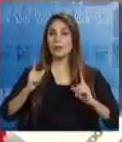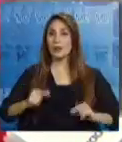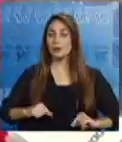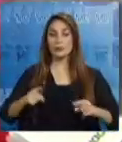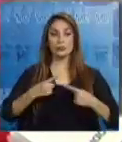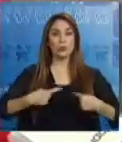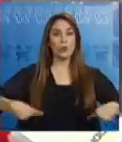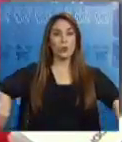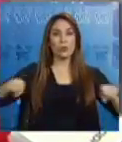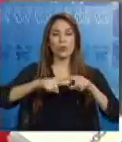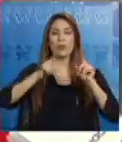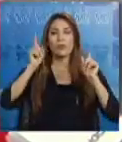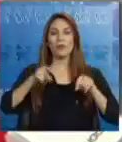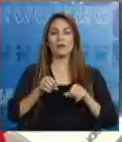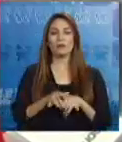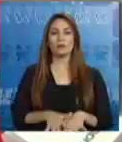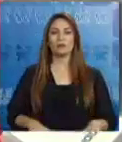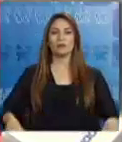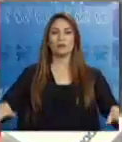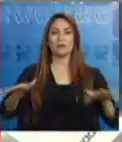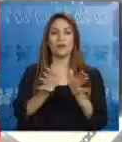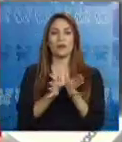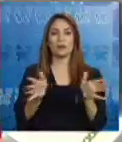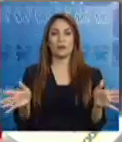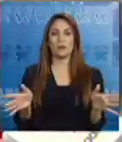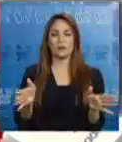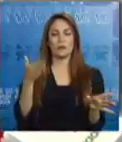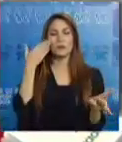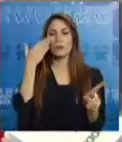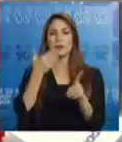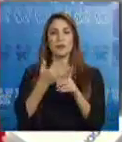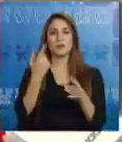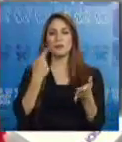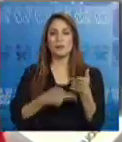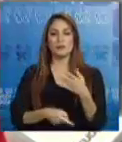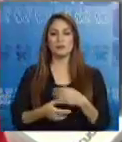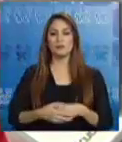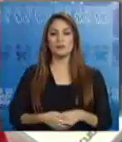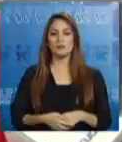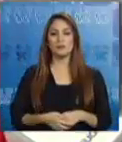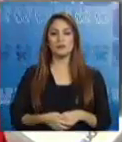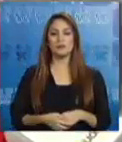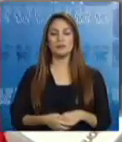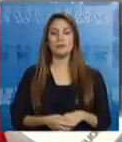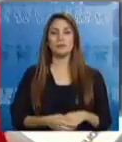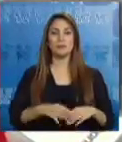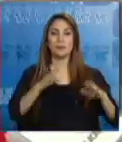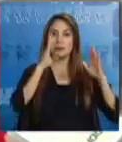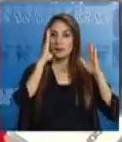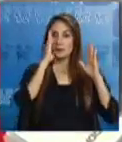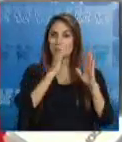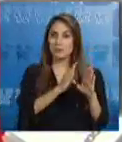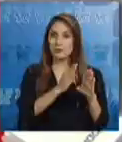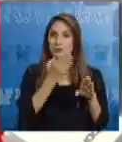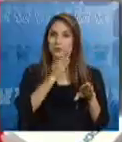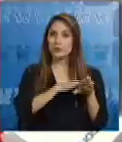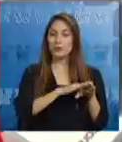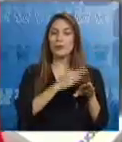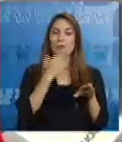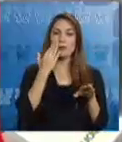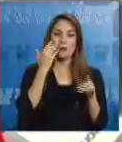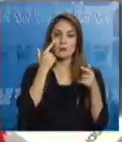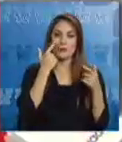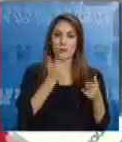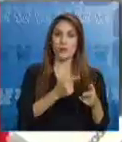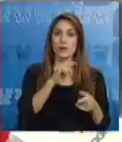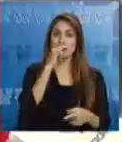como redes complementarias a diferentes objetivos. Por el lado de atención, evidentemente, de madre, y si lo miramos desde